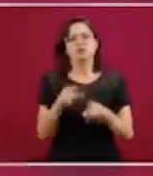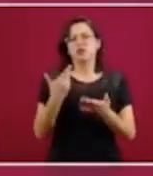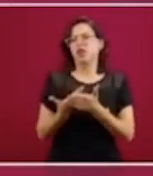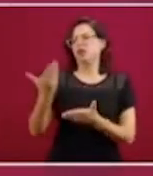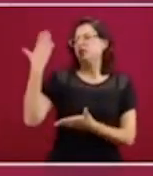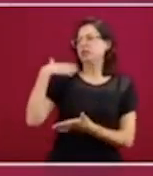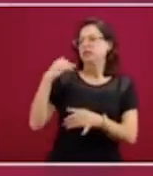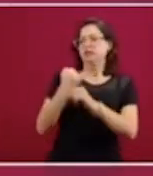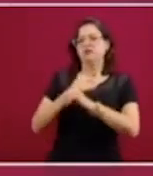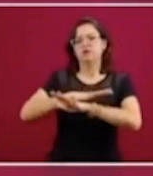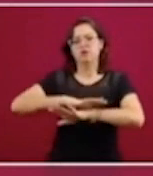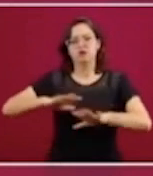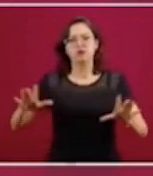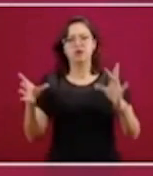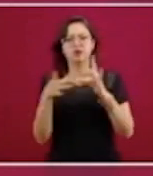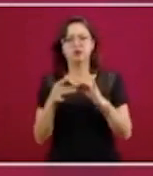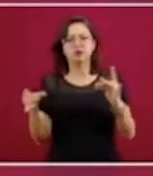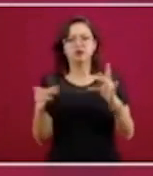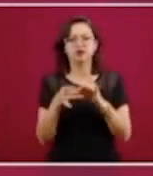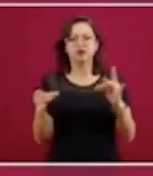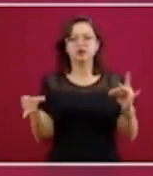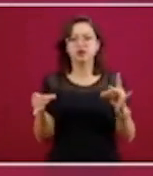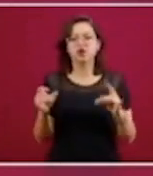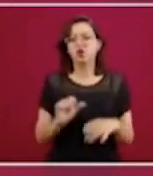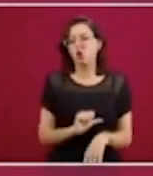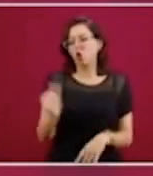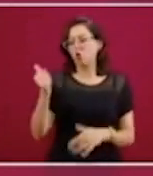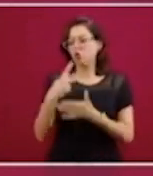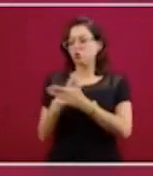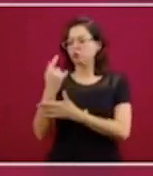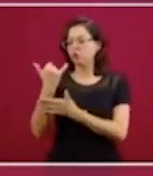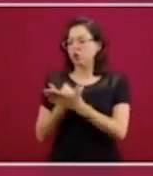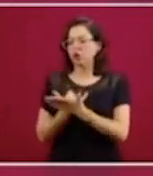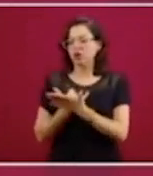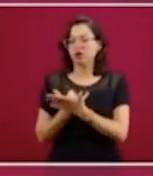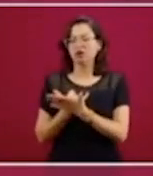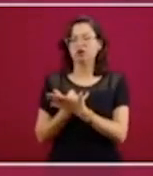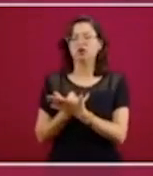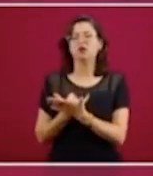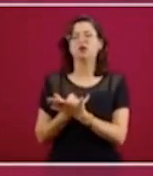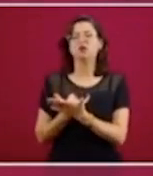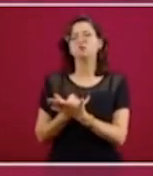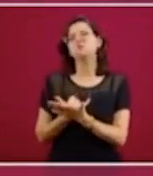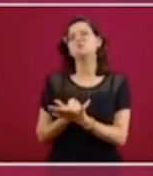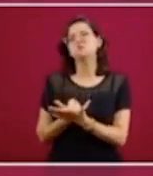informe, de proyectos que pueden